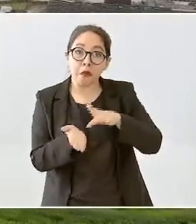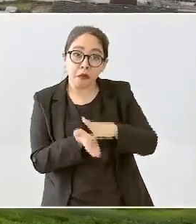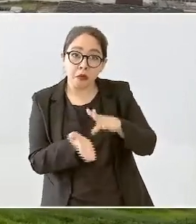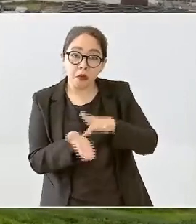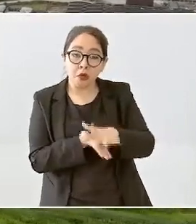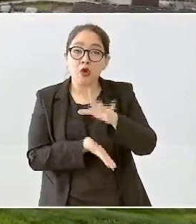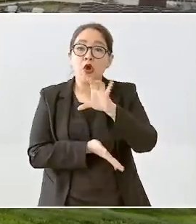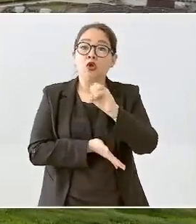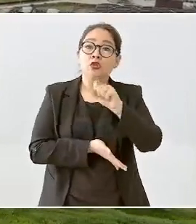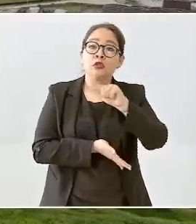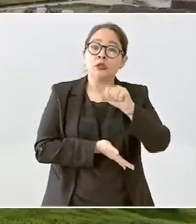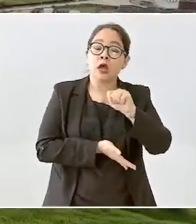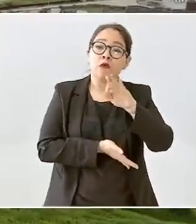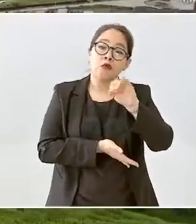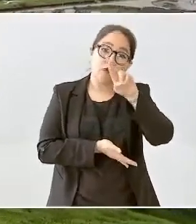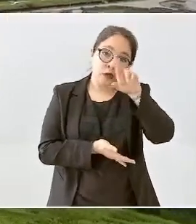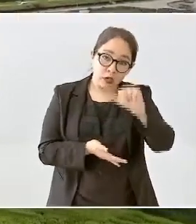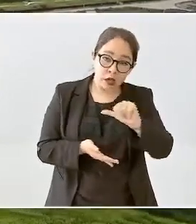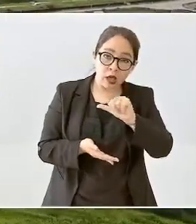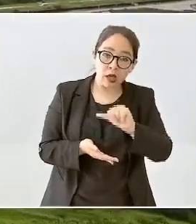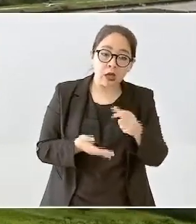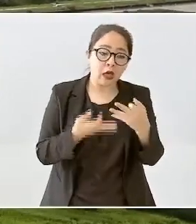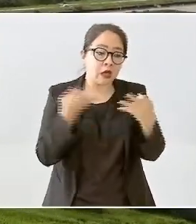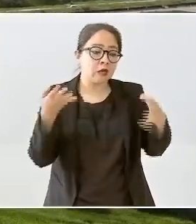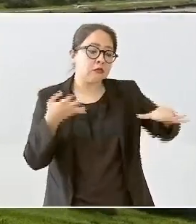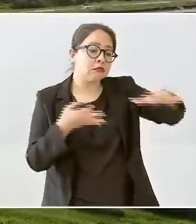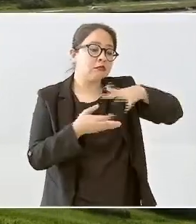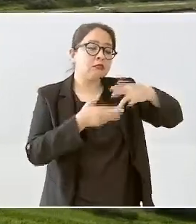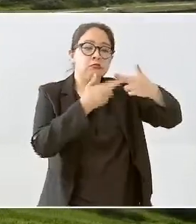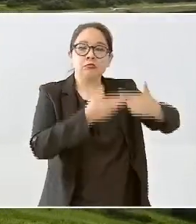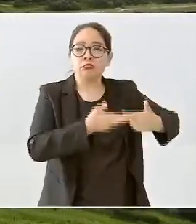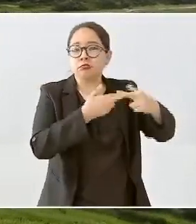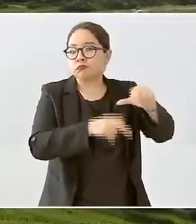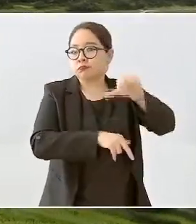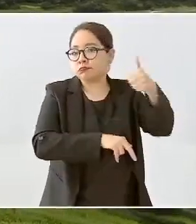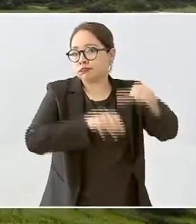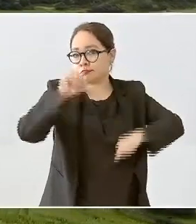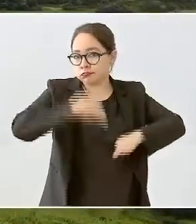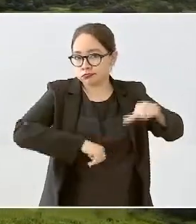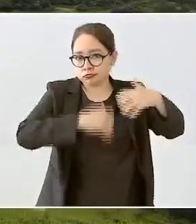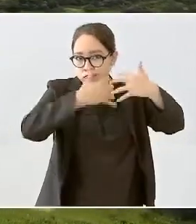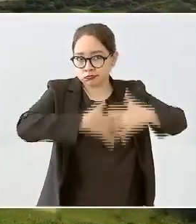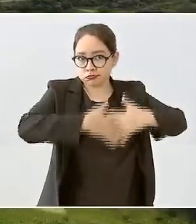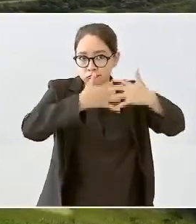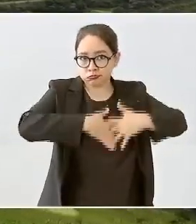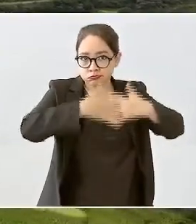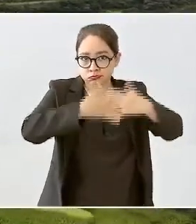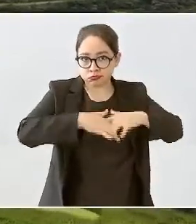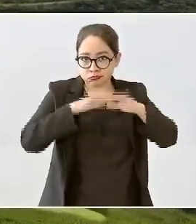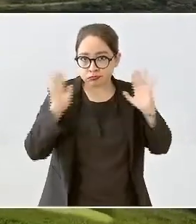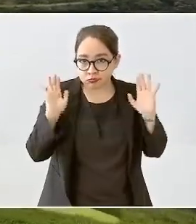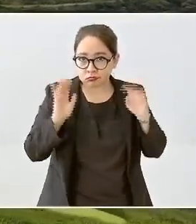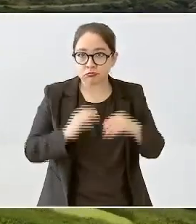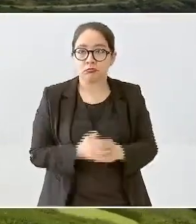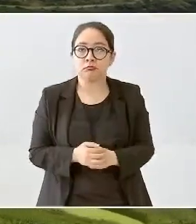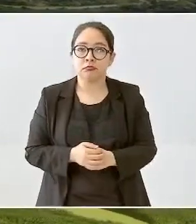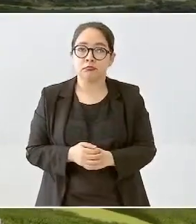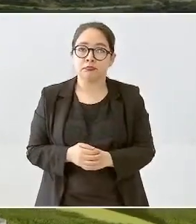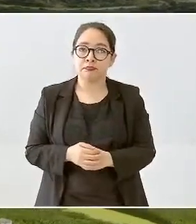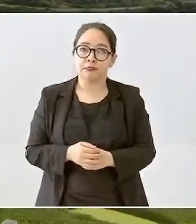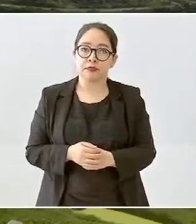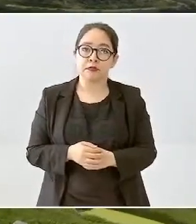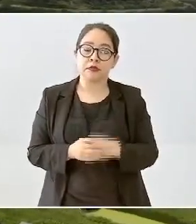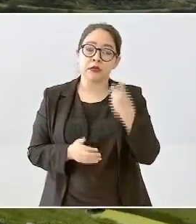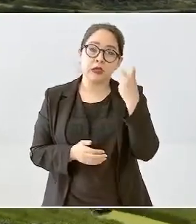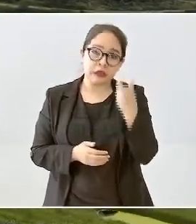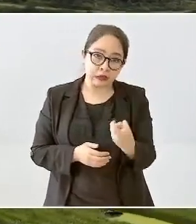afuera y dejar ya estos terrenos para otras actividades industriales con vocación marítima. La terminal de contenedores va a tener